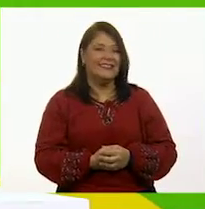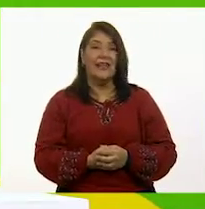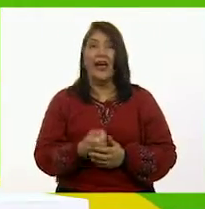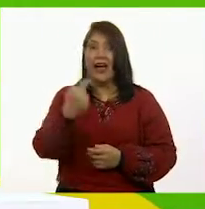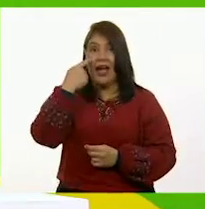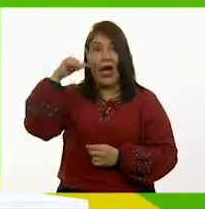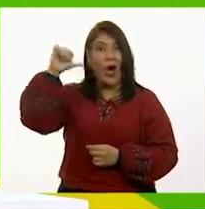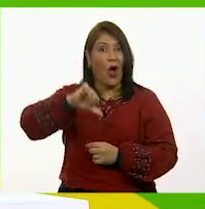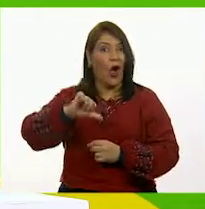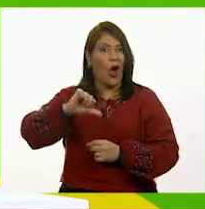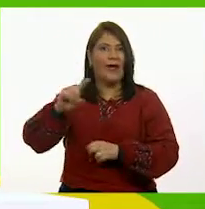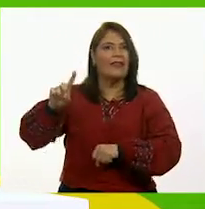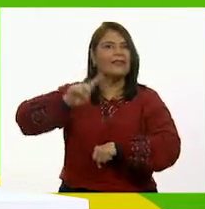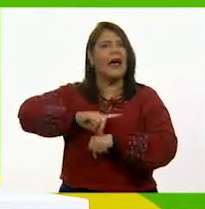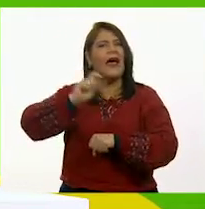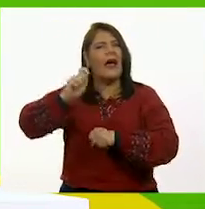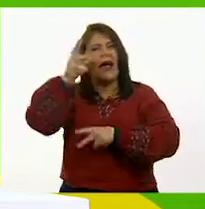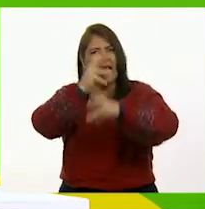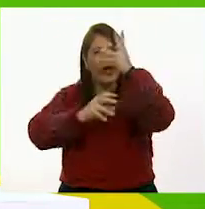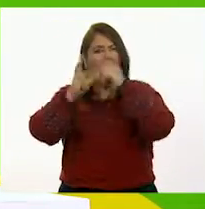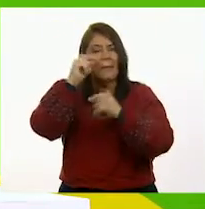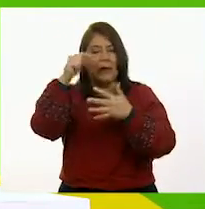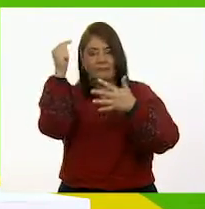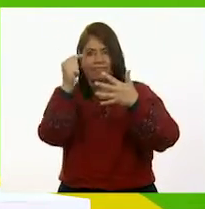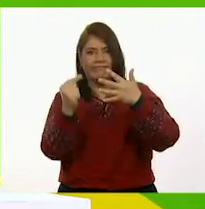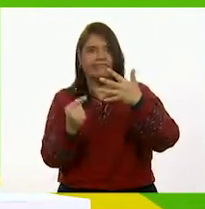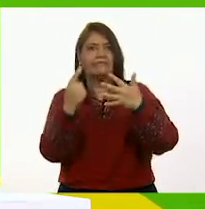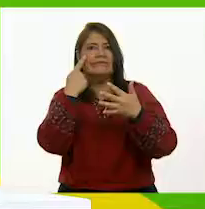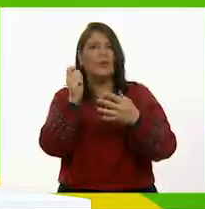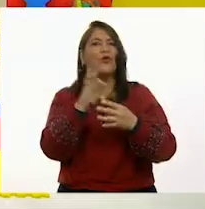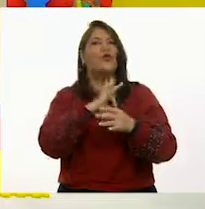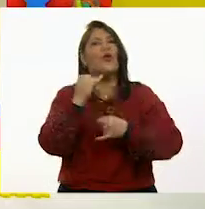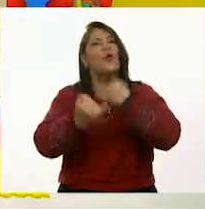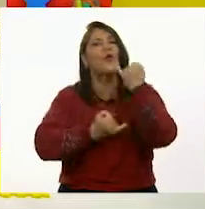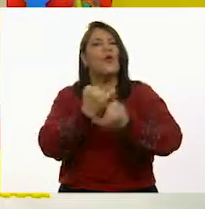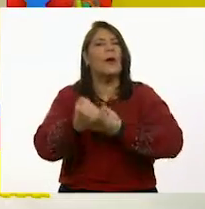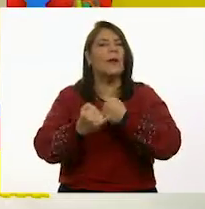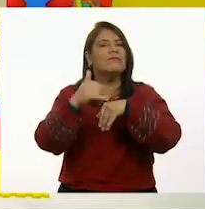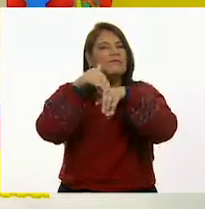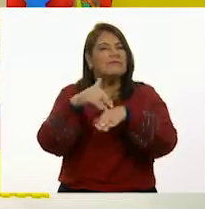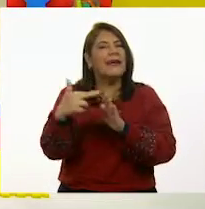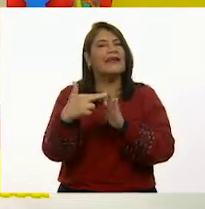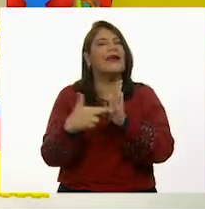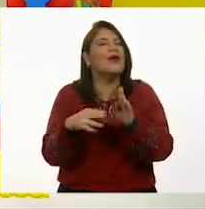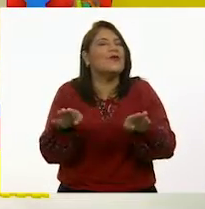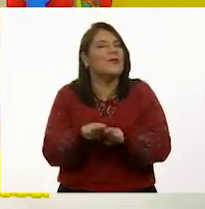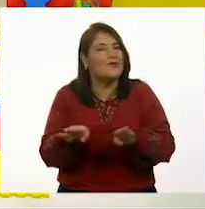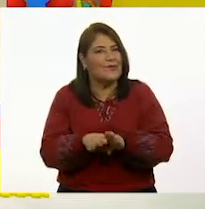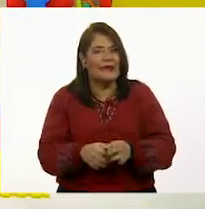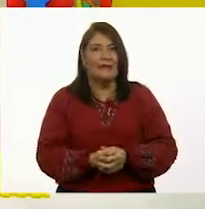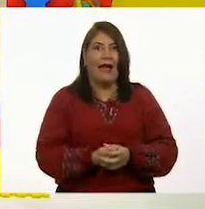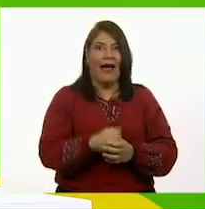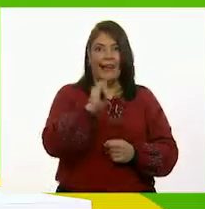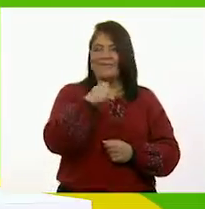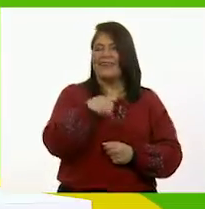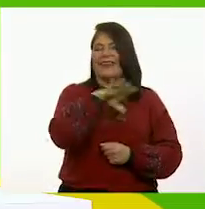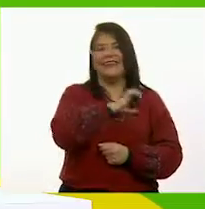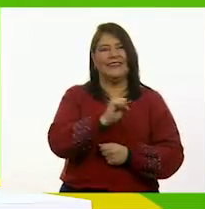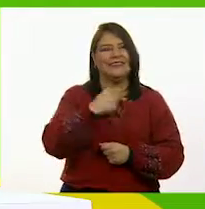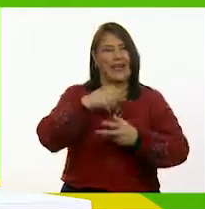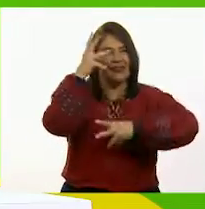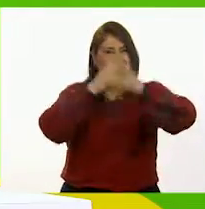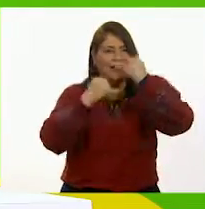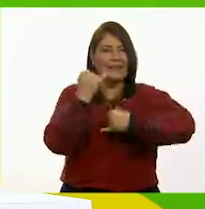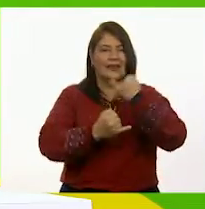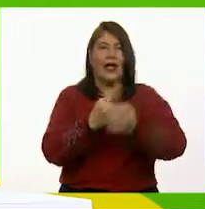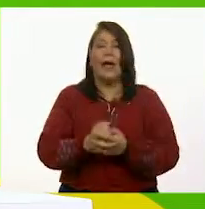El día de hoy aprenderemos a seguir las instrucciones de algunos juegos. ¡Ay, sí! ¡Me encanta aprender jugando! Para